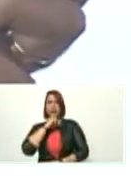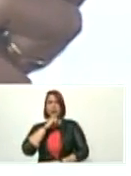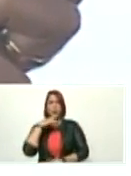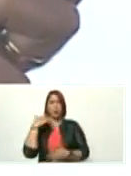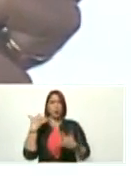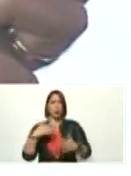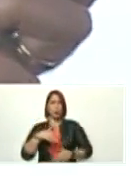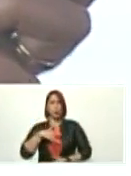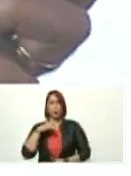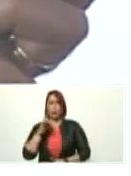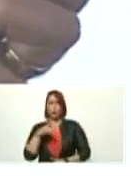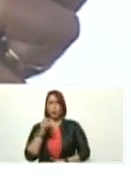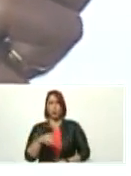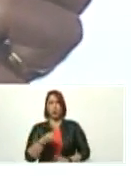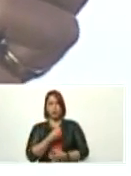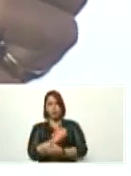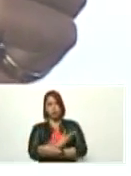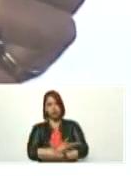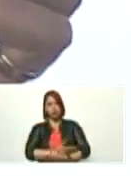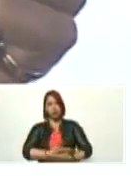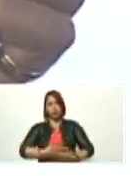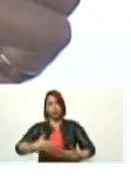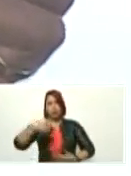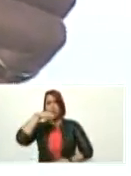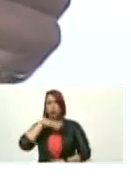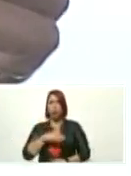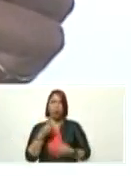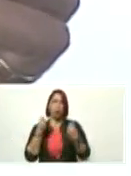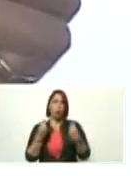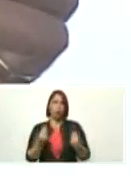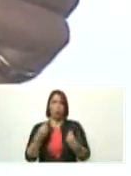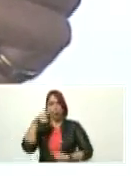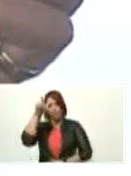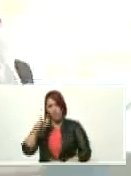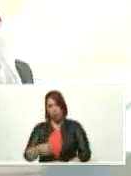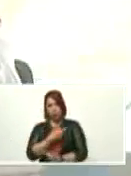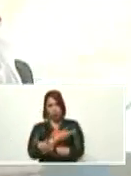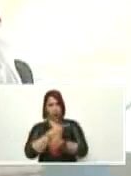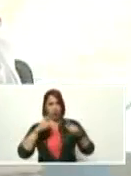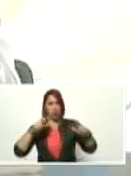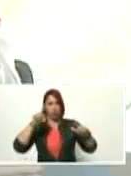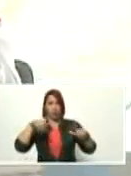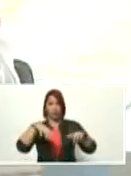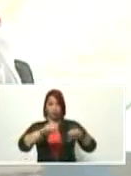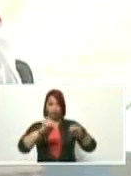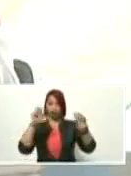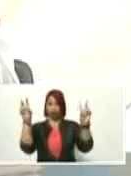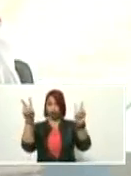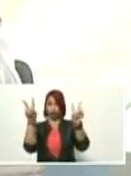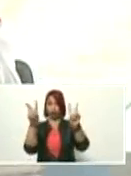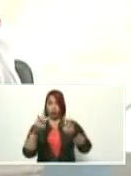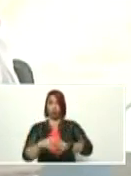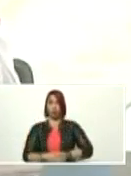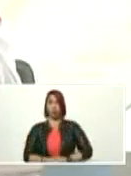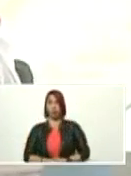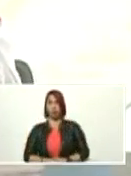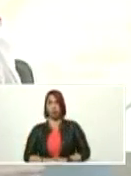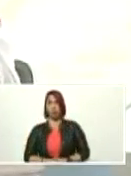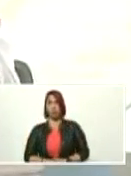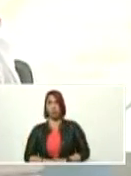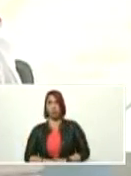dolorosas y sangrientas de su historia como libertador, y conquistó la victoria.